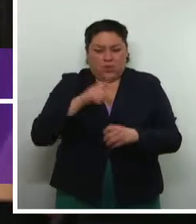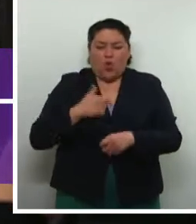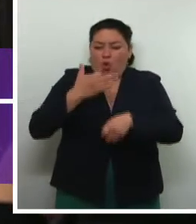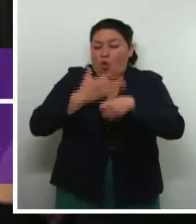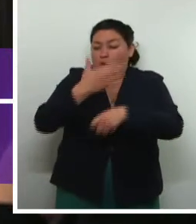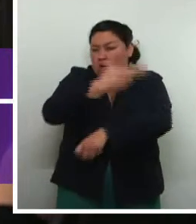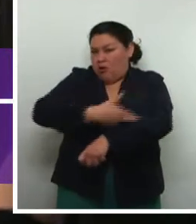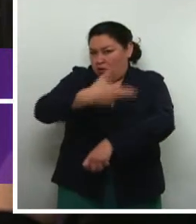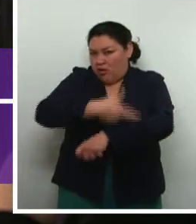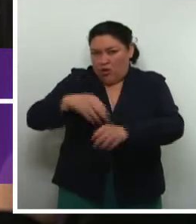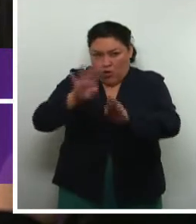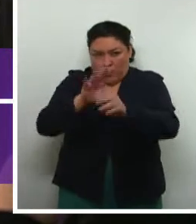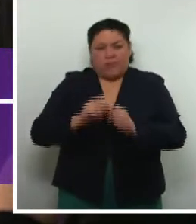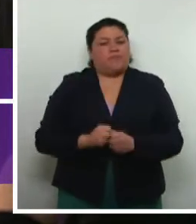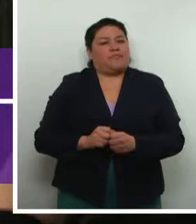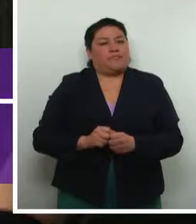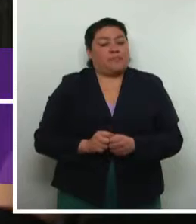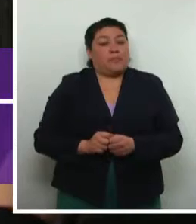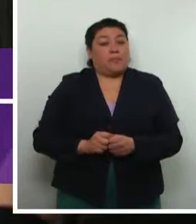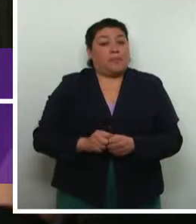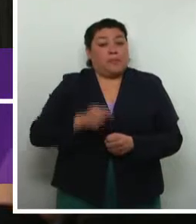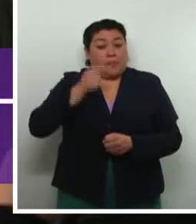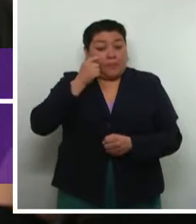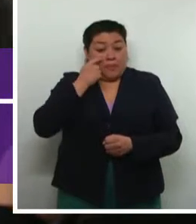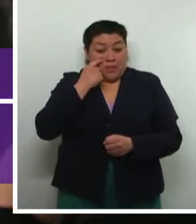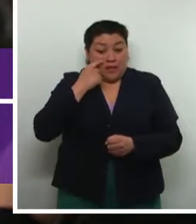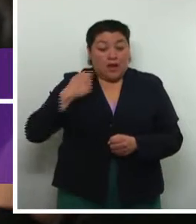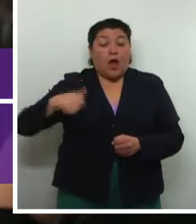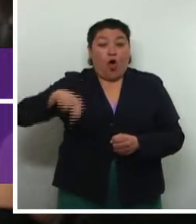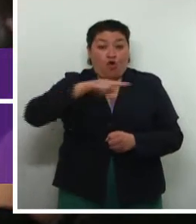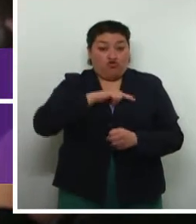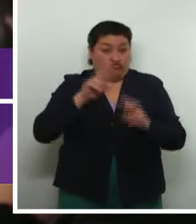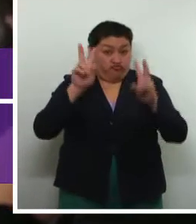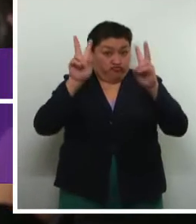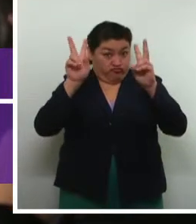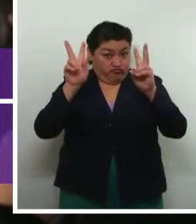hicimos? Votamos lo que llamamos